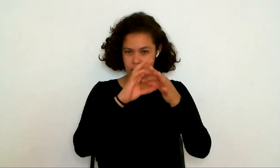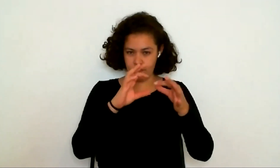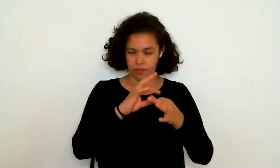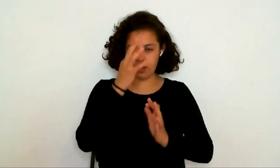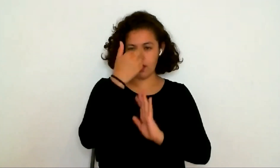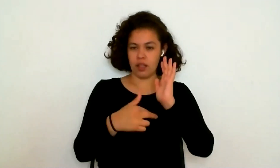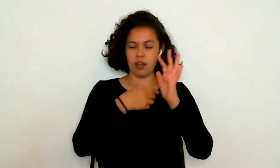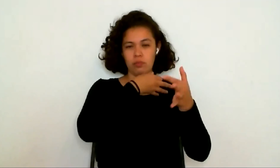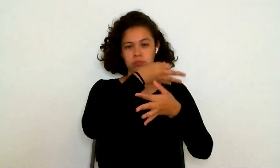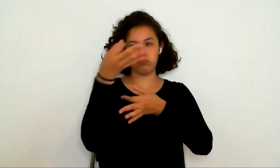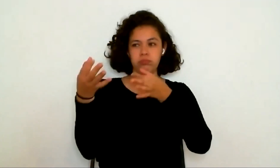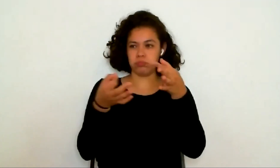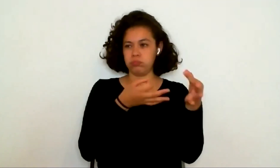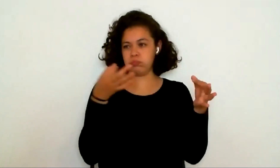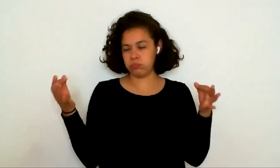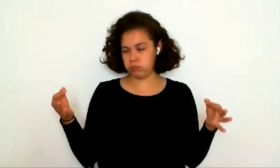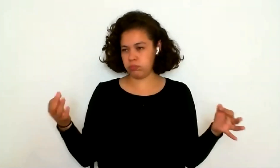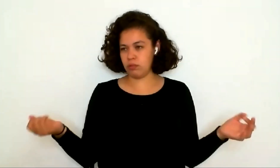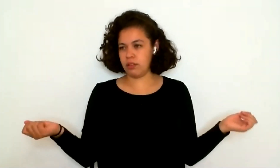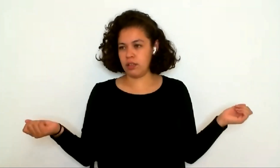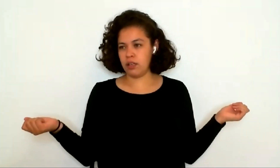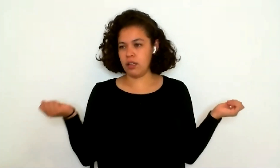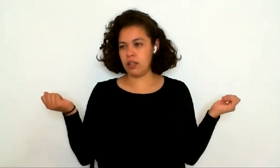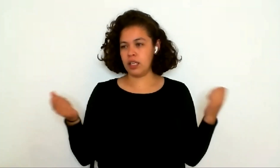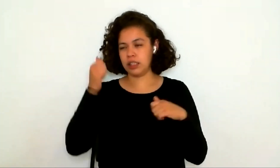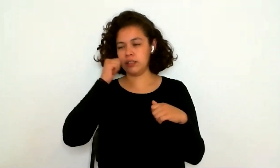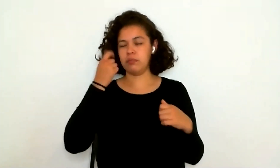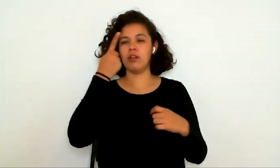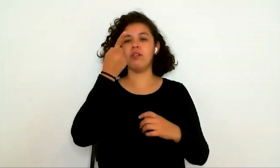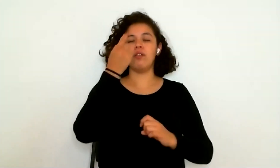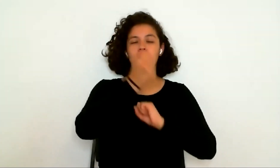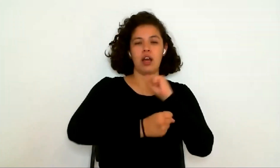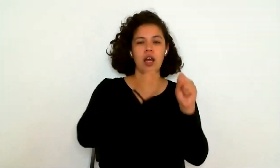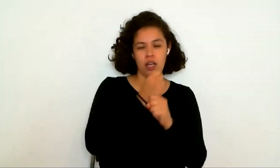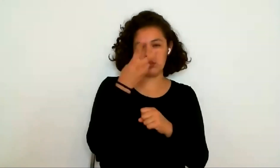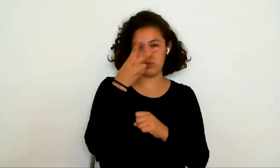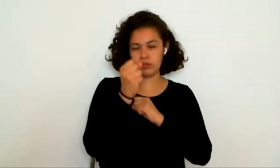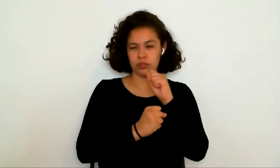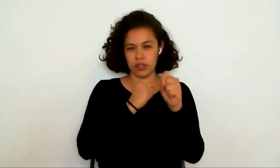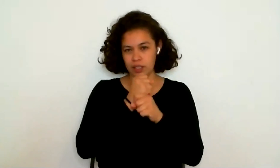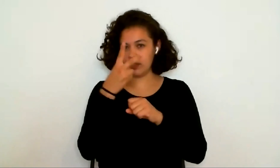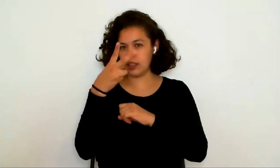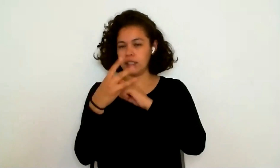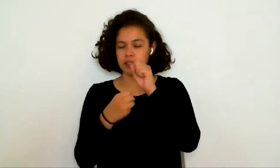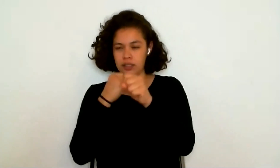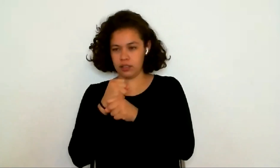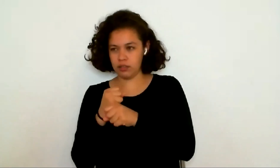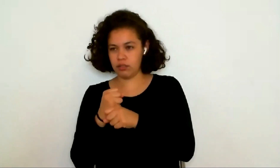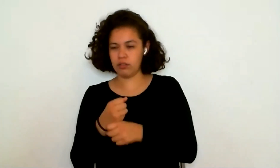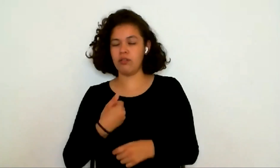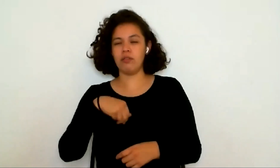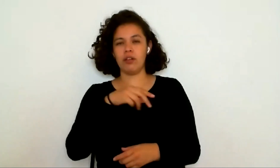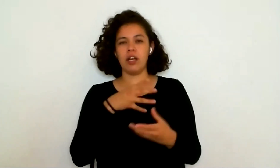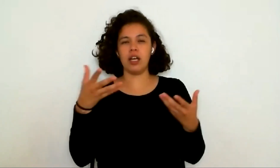van a dar y en cada momento, es decir, en el año 1, año 2, año 3 y así, nosotros trabajamos